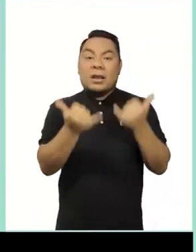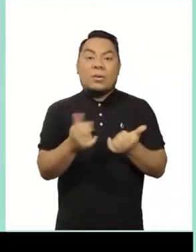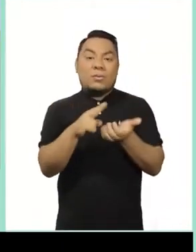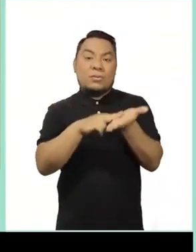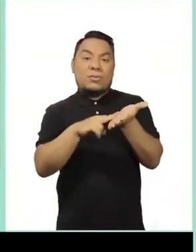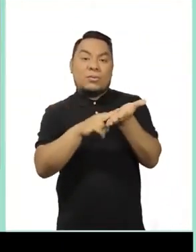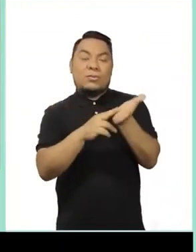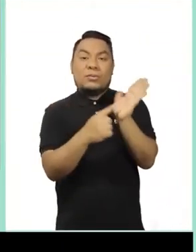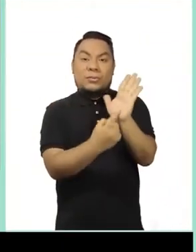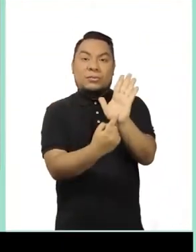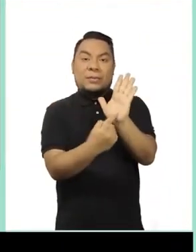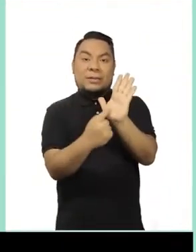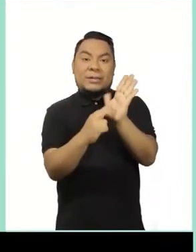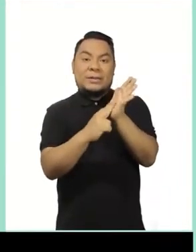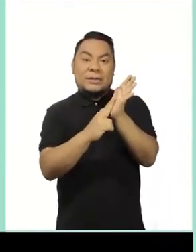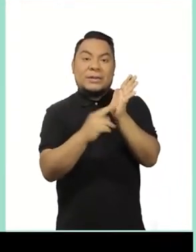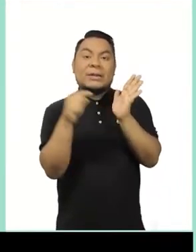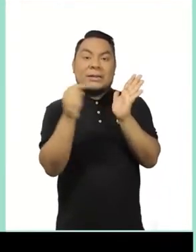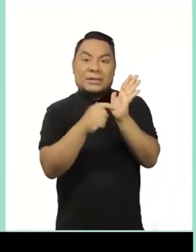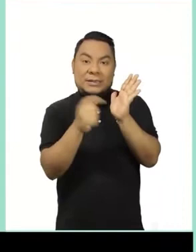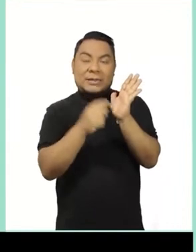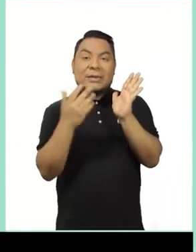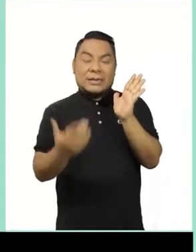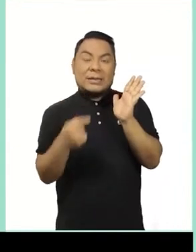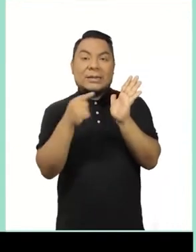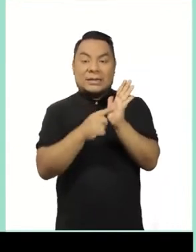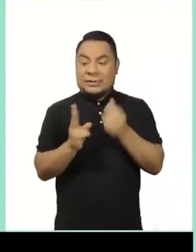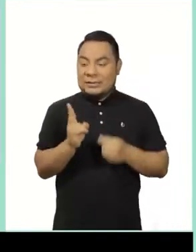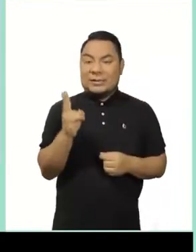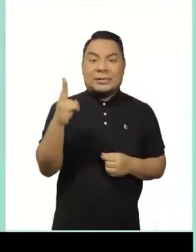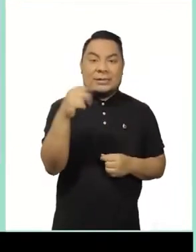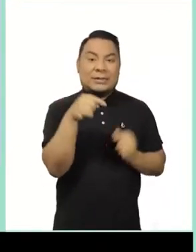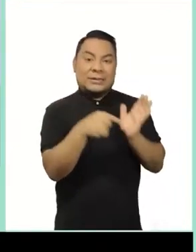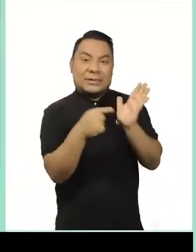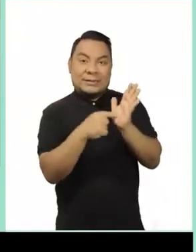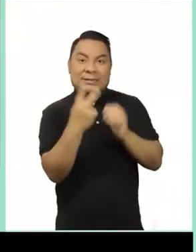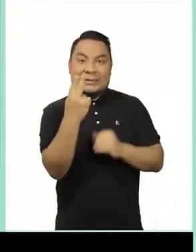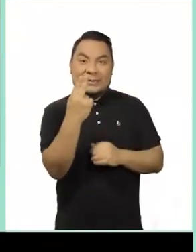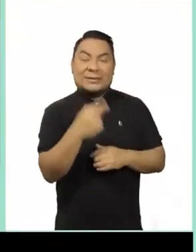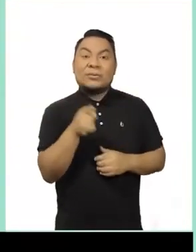usaremos la goma. Estas son las tijeras.